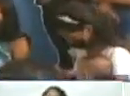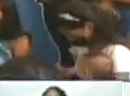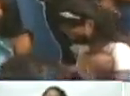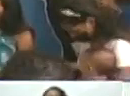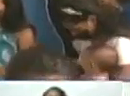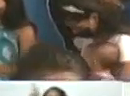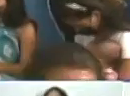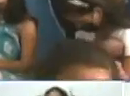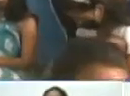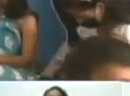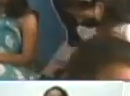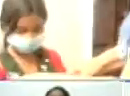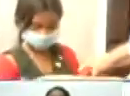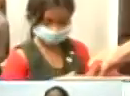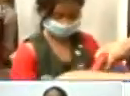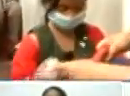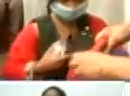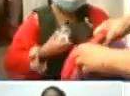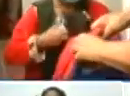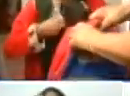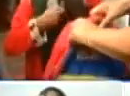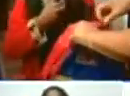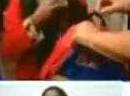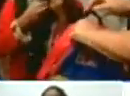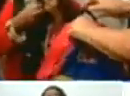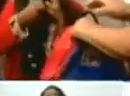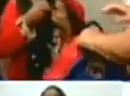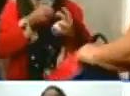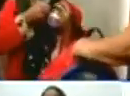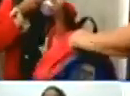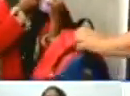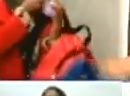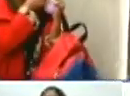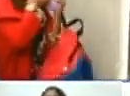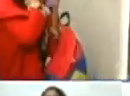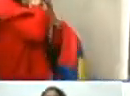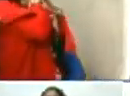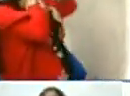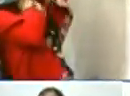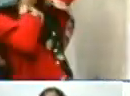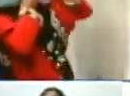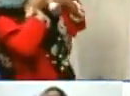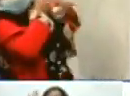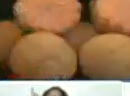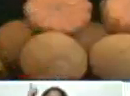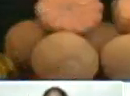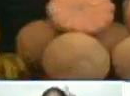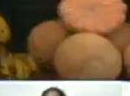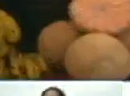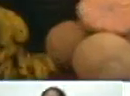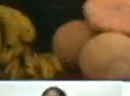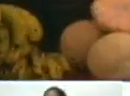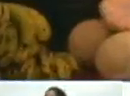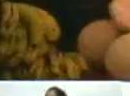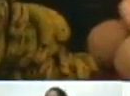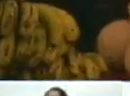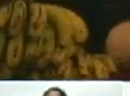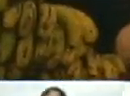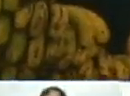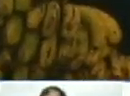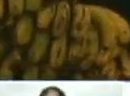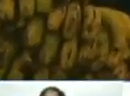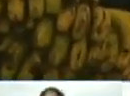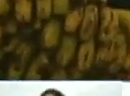Rafael Chávez Frías. Y hay un pueblo que es el pueblo Chávez. Eso no lo cuentan.